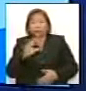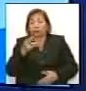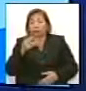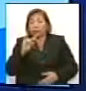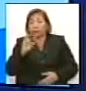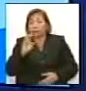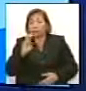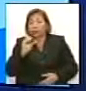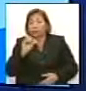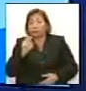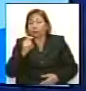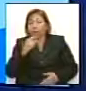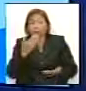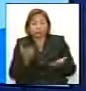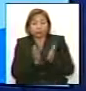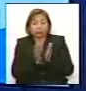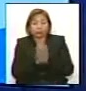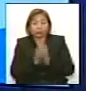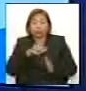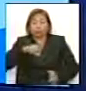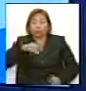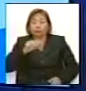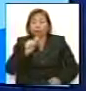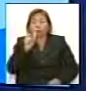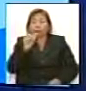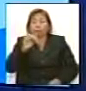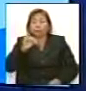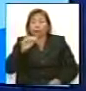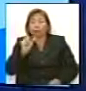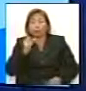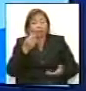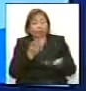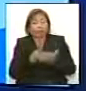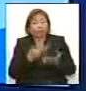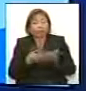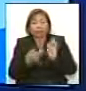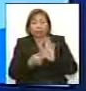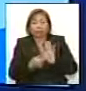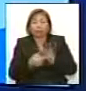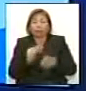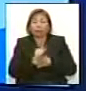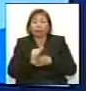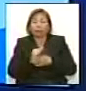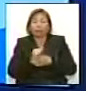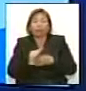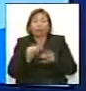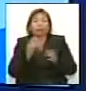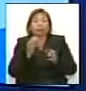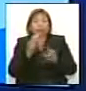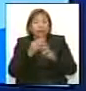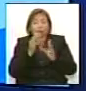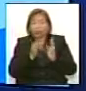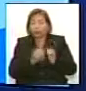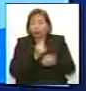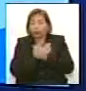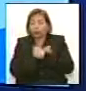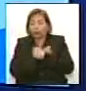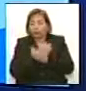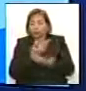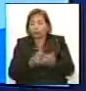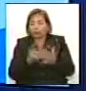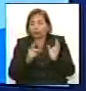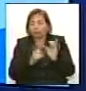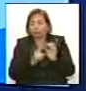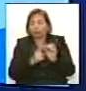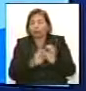que se viene realizando en el Colegio Las Palmas, donde se ha puesto en práctica el proyecto pedagógico del amor. Tenemos sus